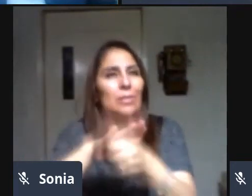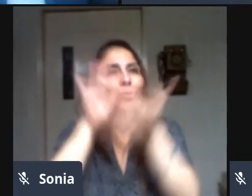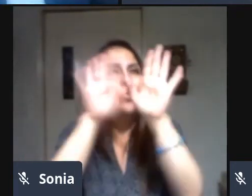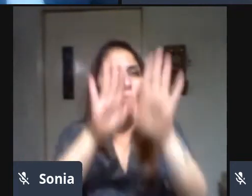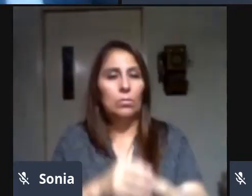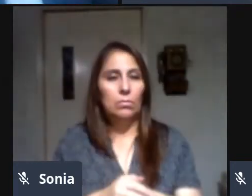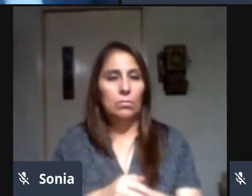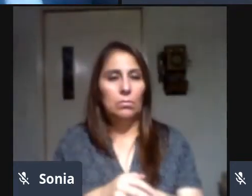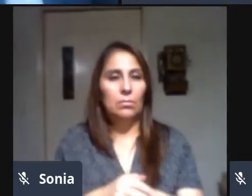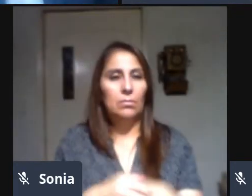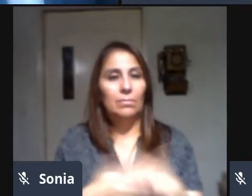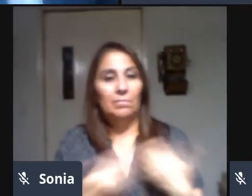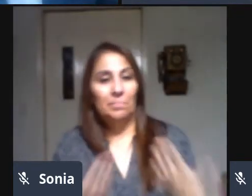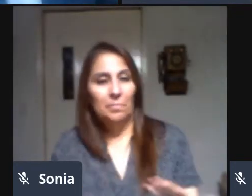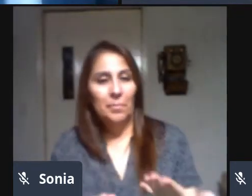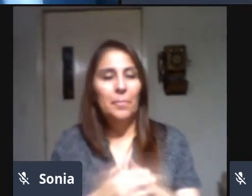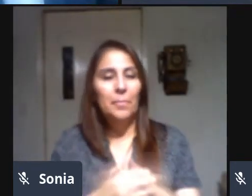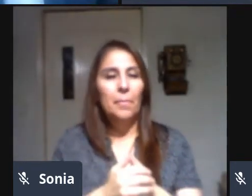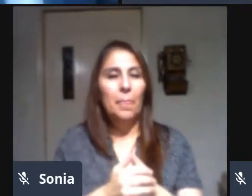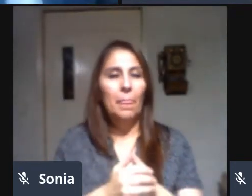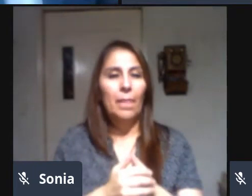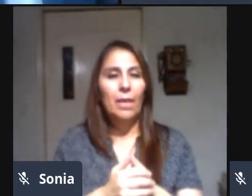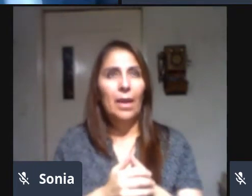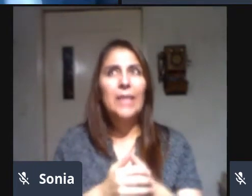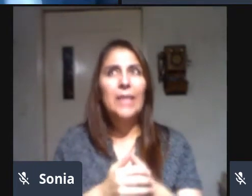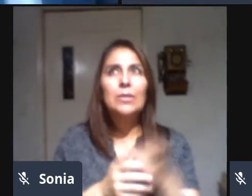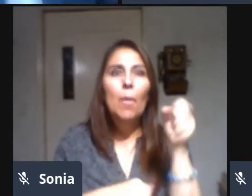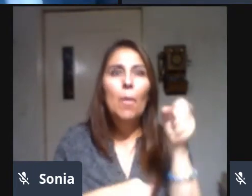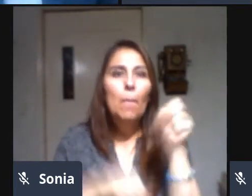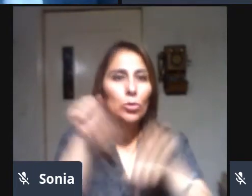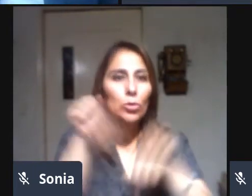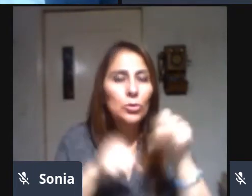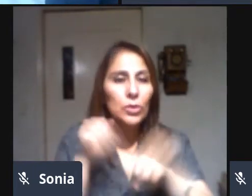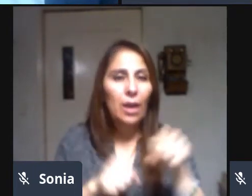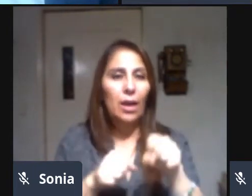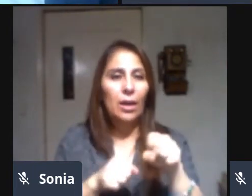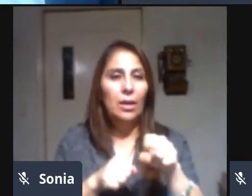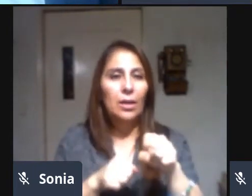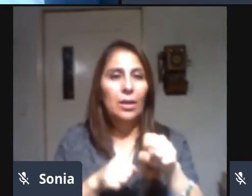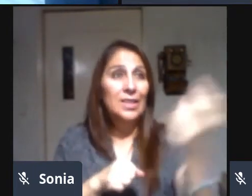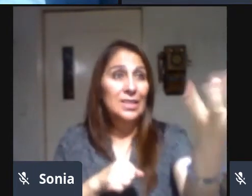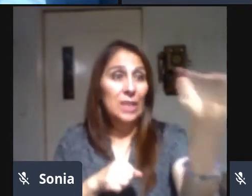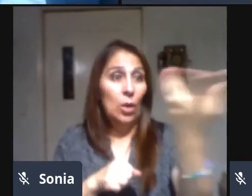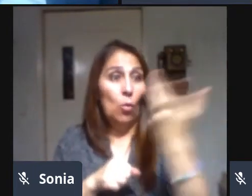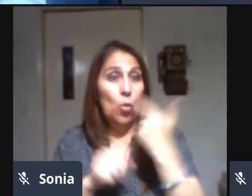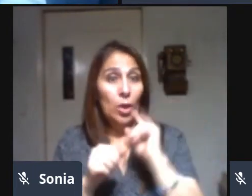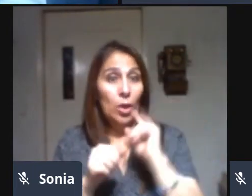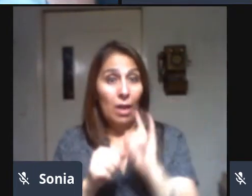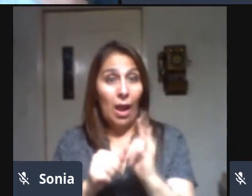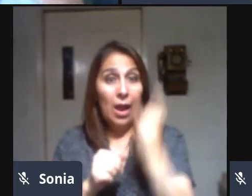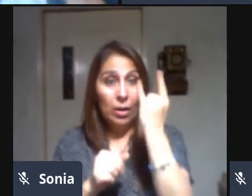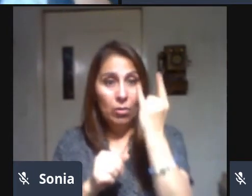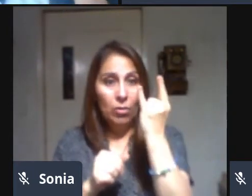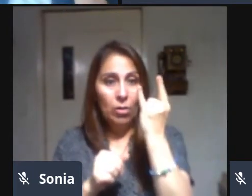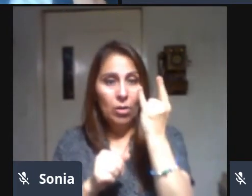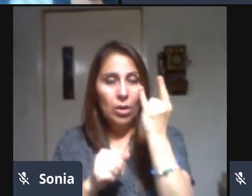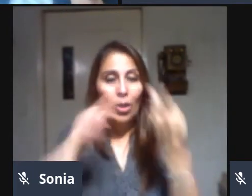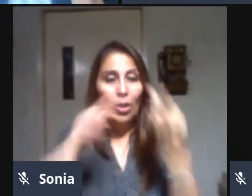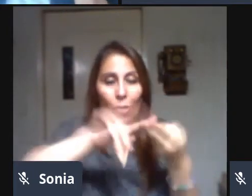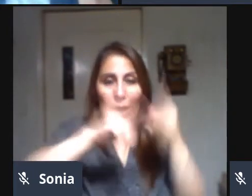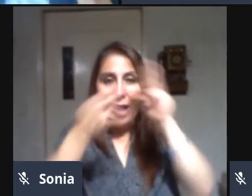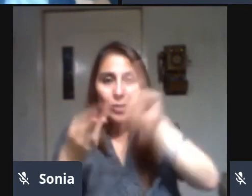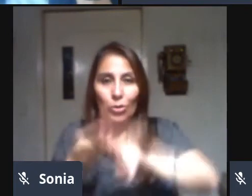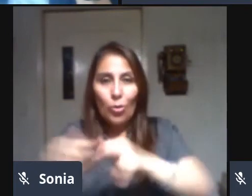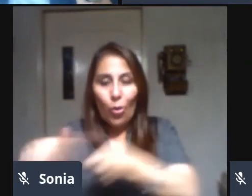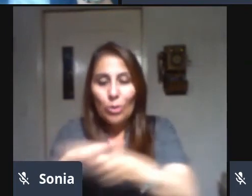como que se daba posibilidad de hablar de aquello que haciendo un hecho extraño pero lo que pasó una